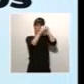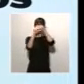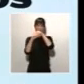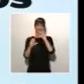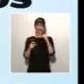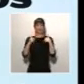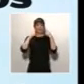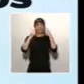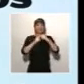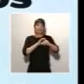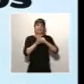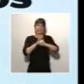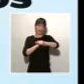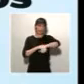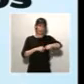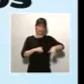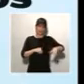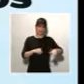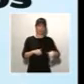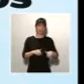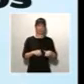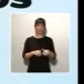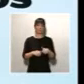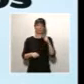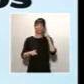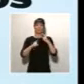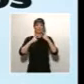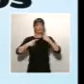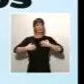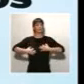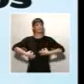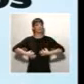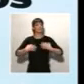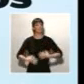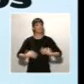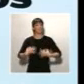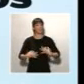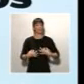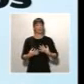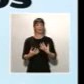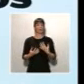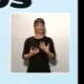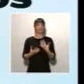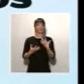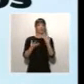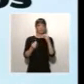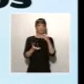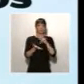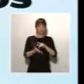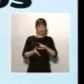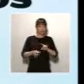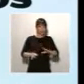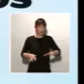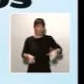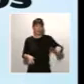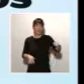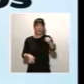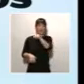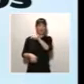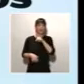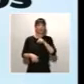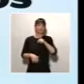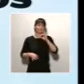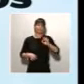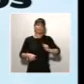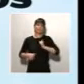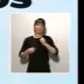posible del ciudadano en la seguridad de que en muchas de nuestras demarcaciones tenemos gente mayor, gente que